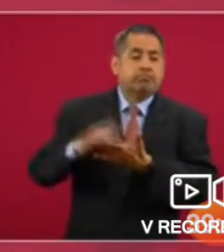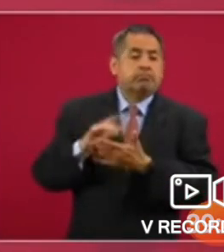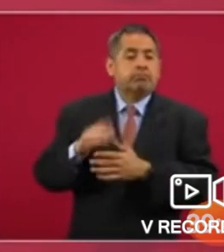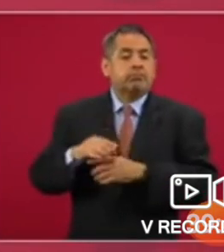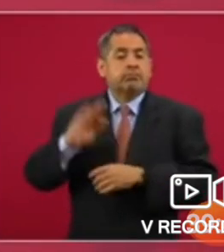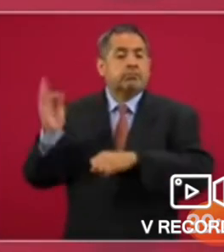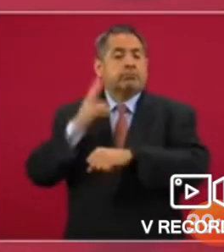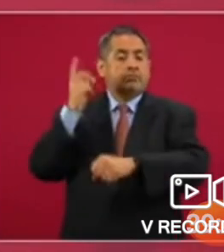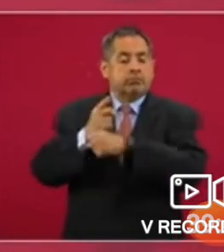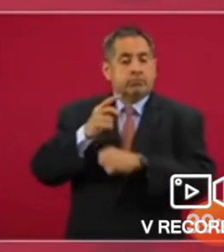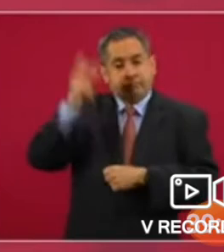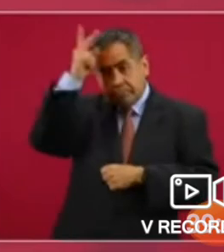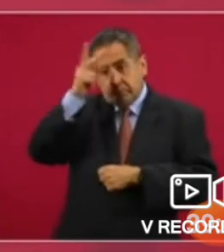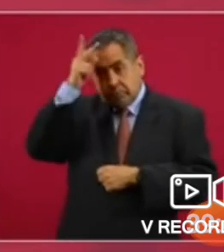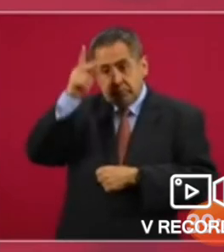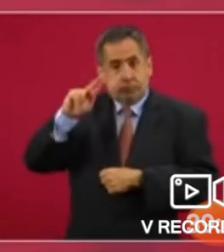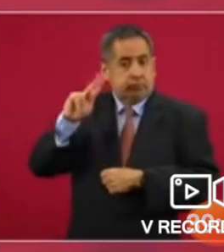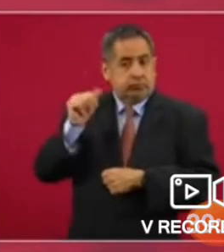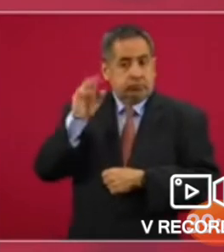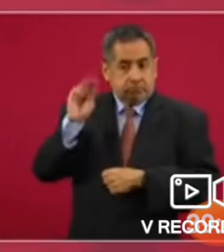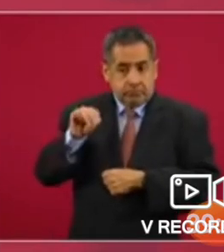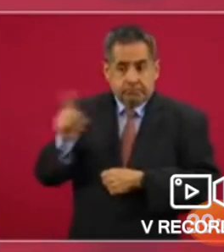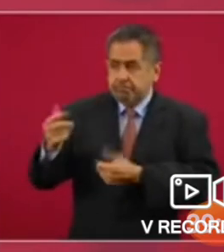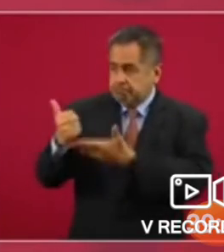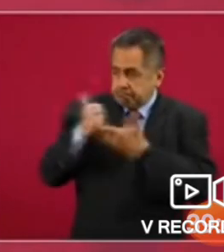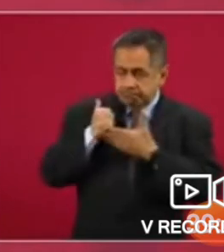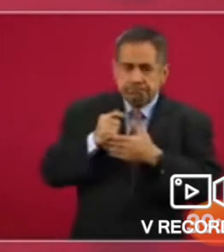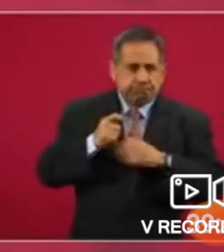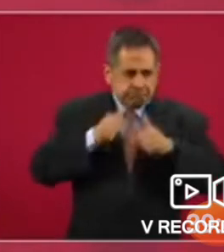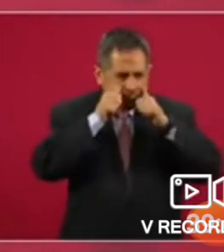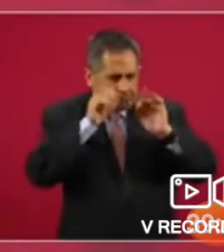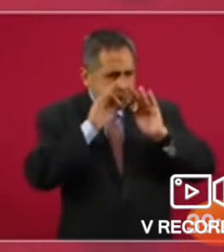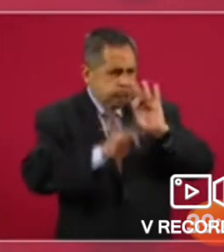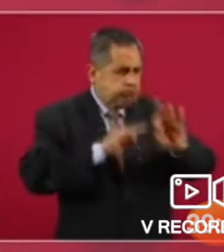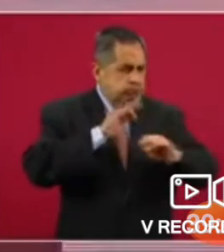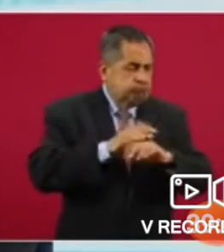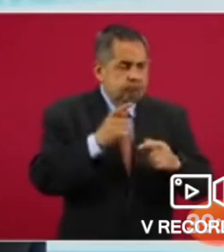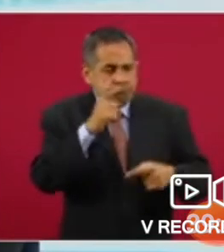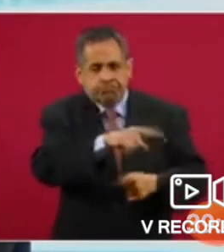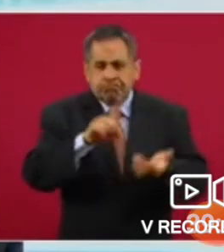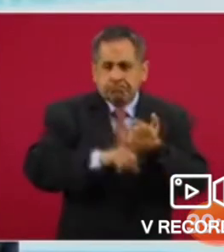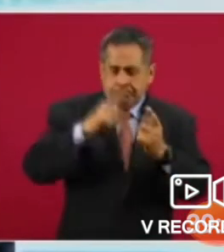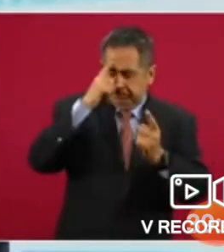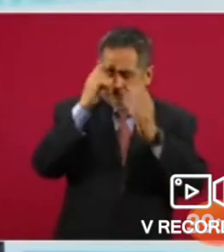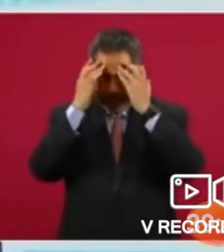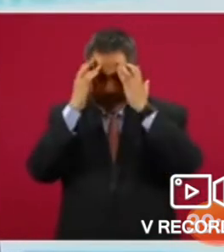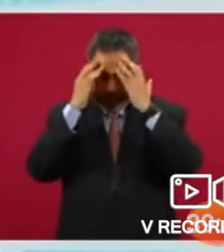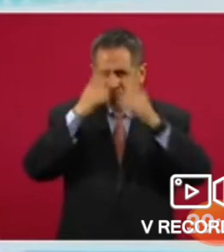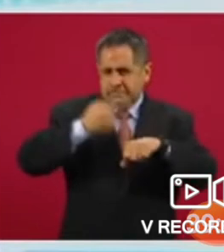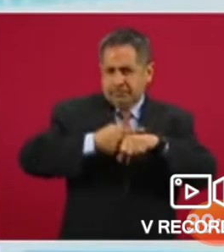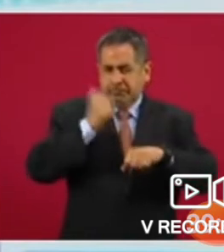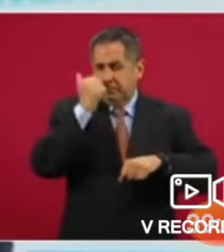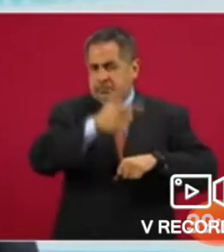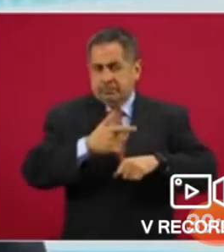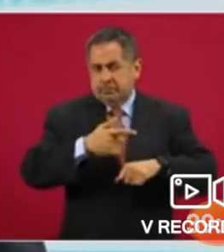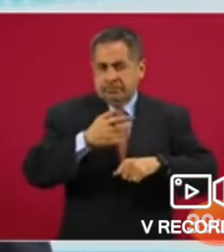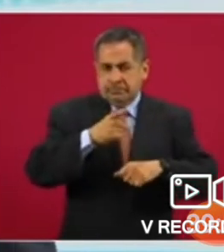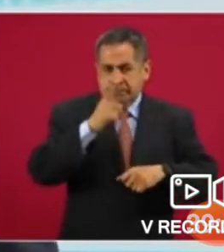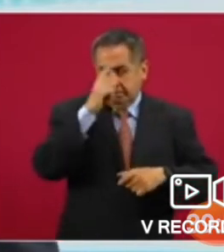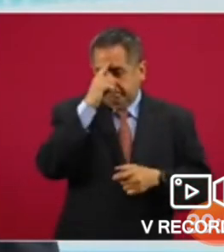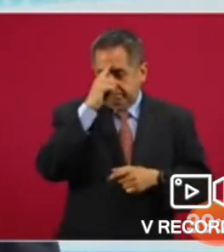Universidad Nacional Autónoma de México para proporcionar asistencia por padecimientos mentales derivados de